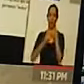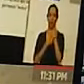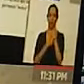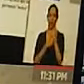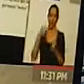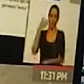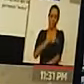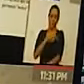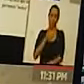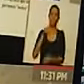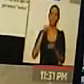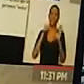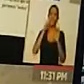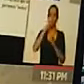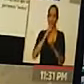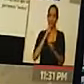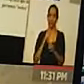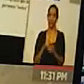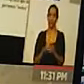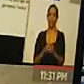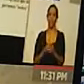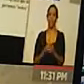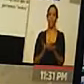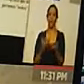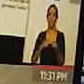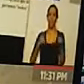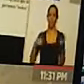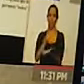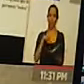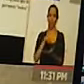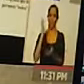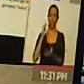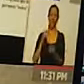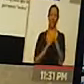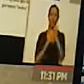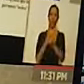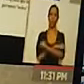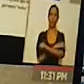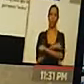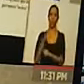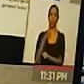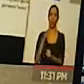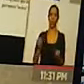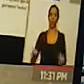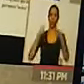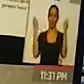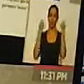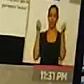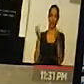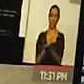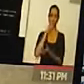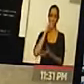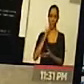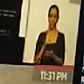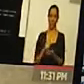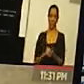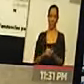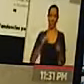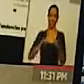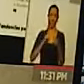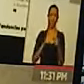manifestante de 16 años herido y aumentando las tensiones en el país mientras el líder de la oposición busca revivir su campaña para derrocar a Maduro. Y entonces, en este